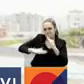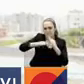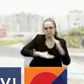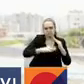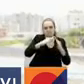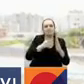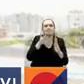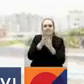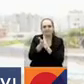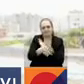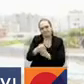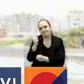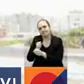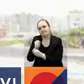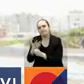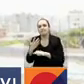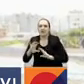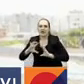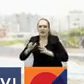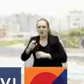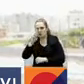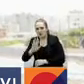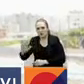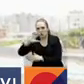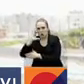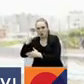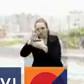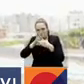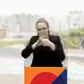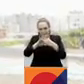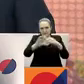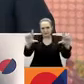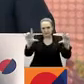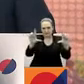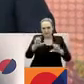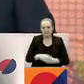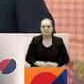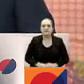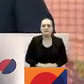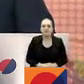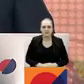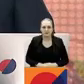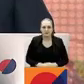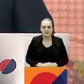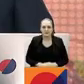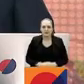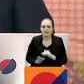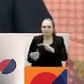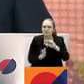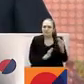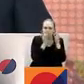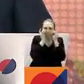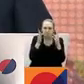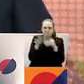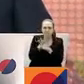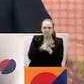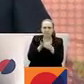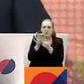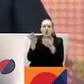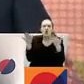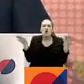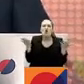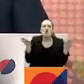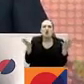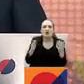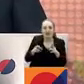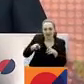Radio Nacional de Colombia y RTVC Noticias, conectados 24/7. Una grave situación se presenta en algunos municipios ribereños del